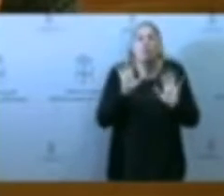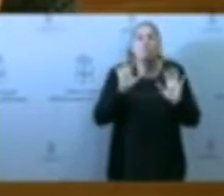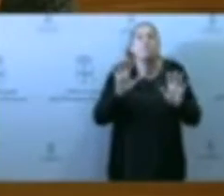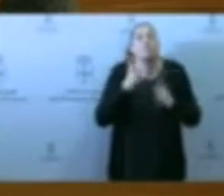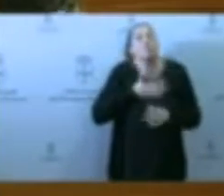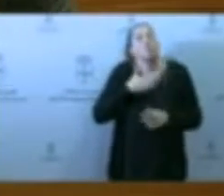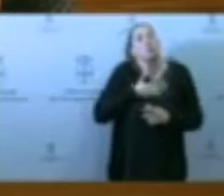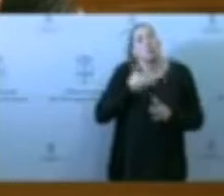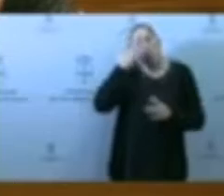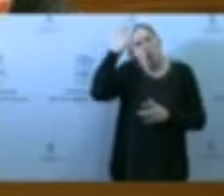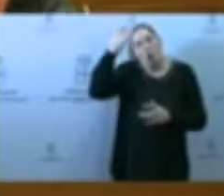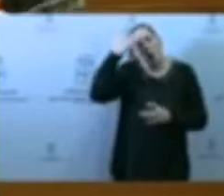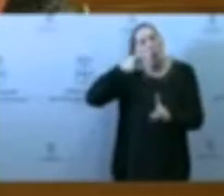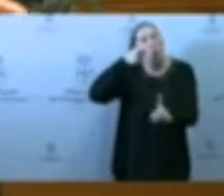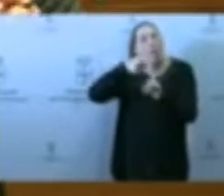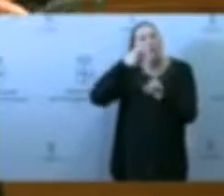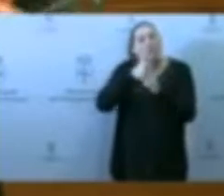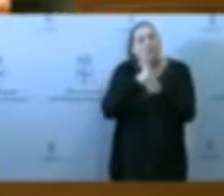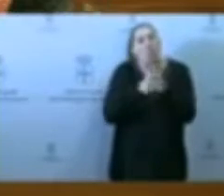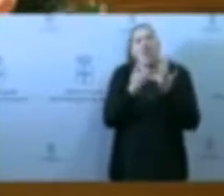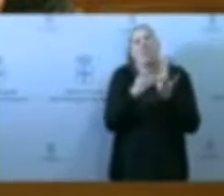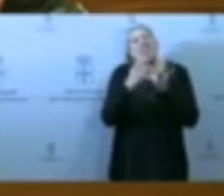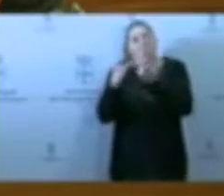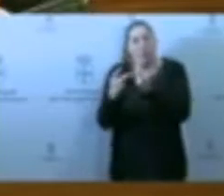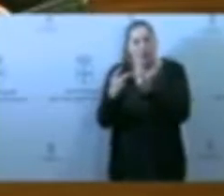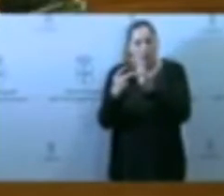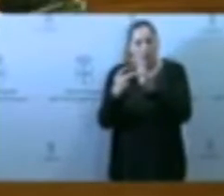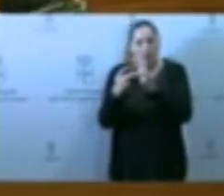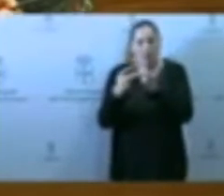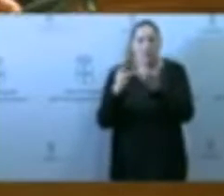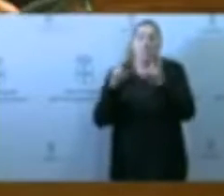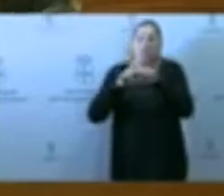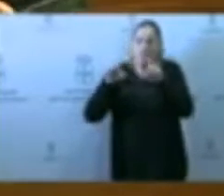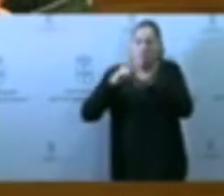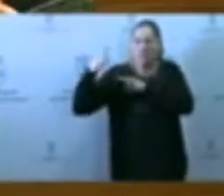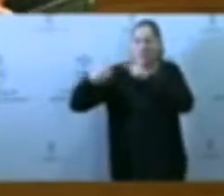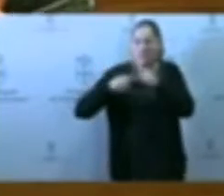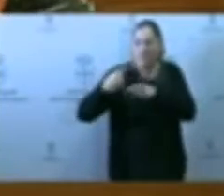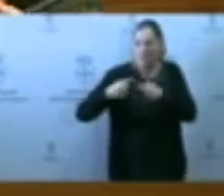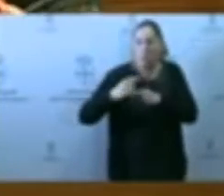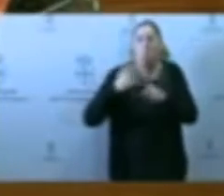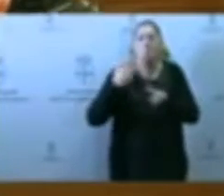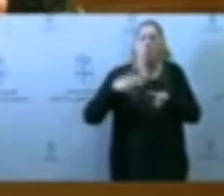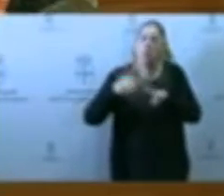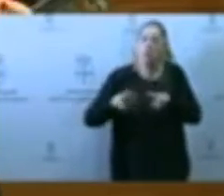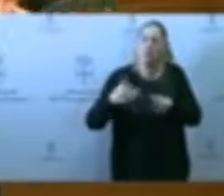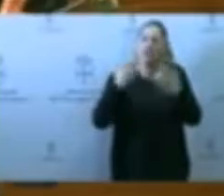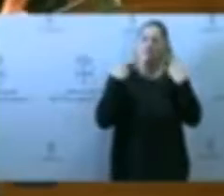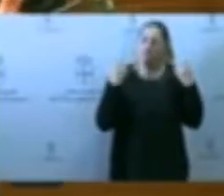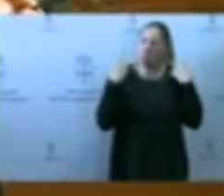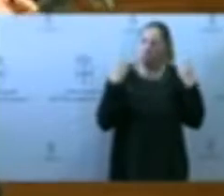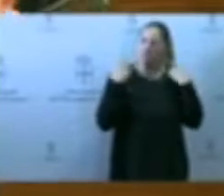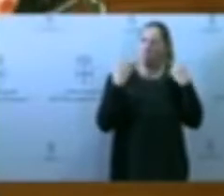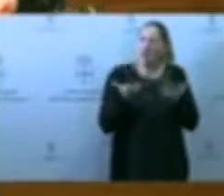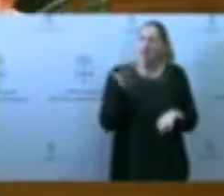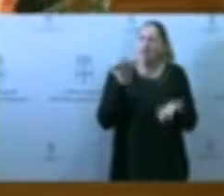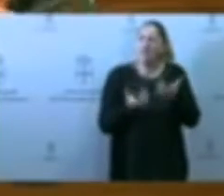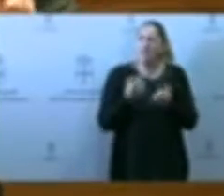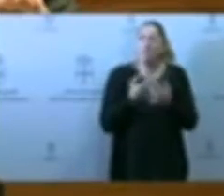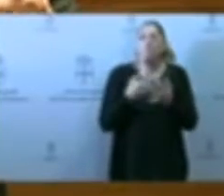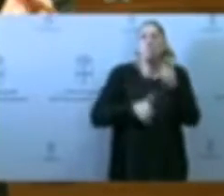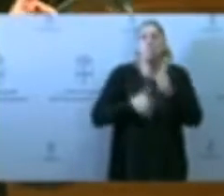nosotros aspiramos a liderar también en la sucesión de la empresa familiar en Asturias una política fiscal equitativa y justa para que en